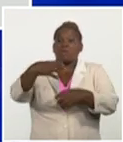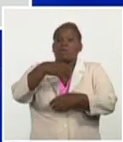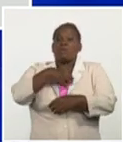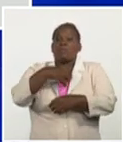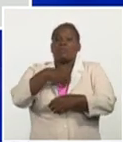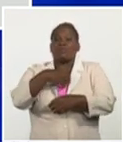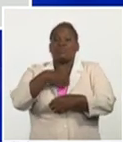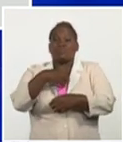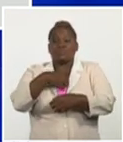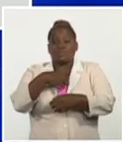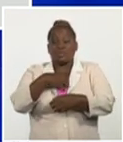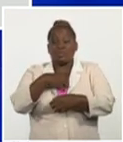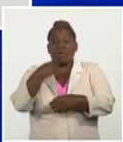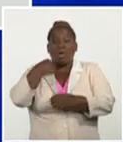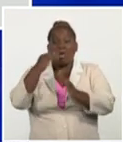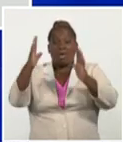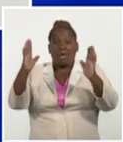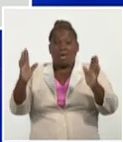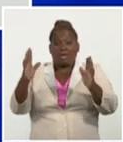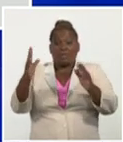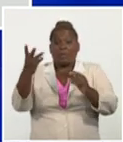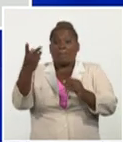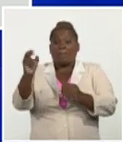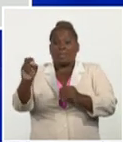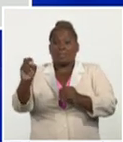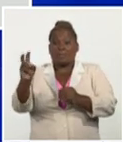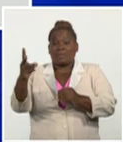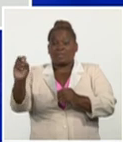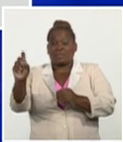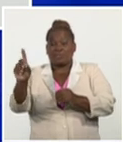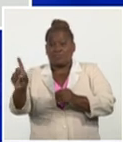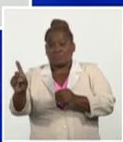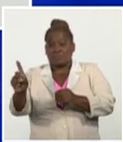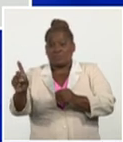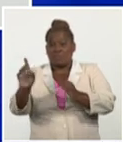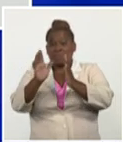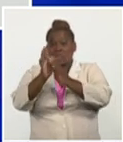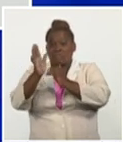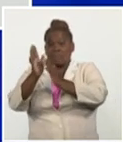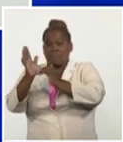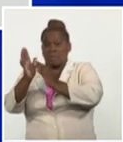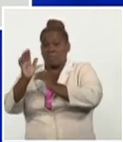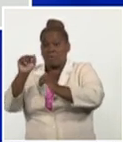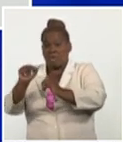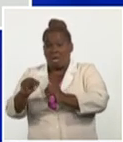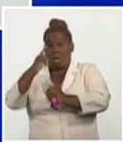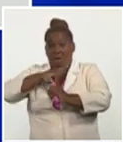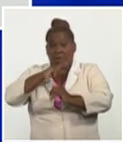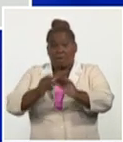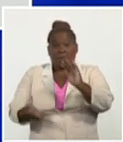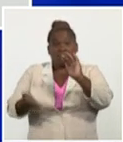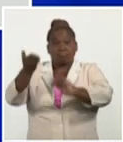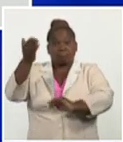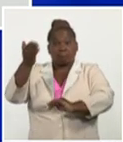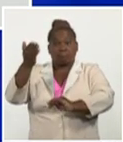durante todo el año 2021 por meses. Este es el comportamiento de Cuba.